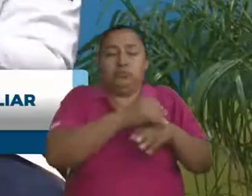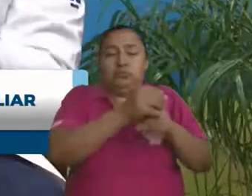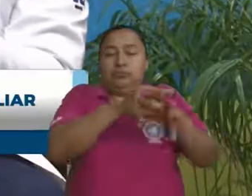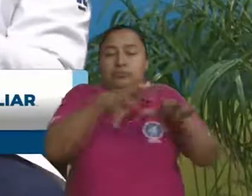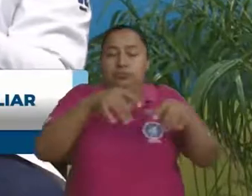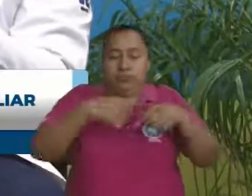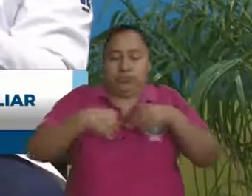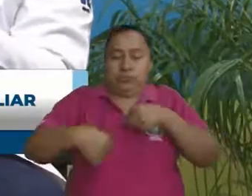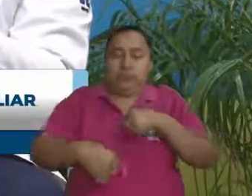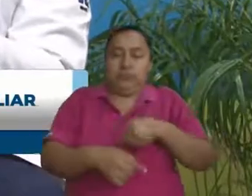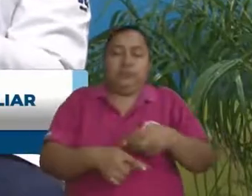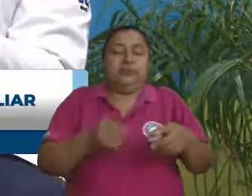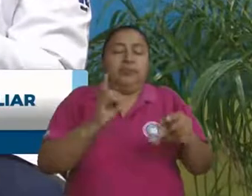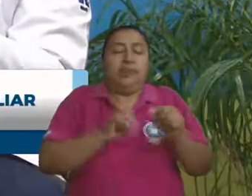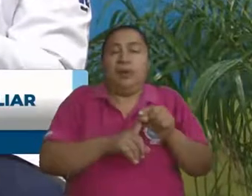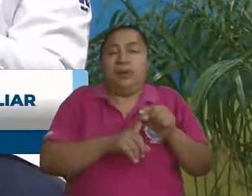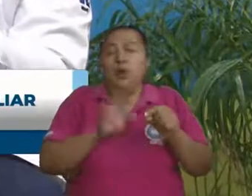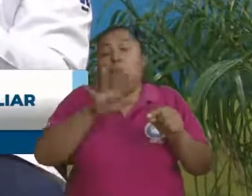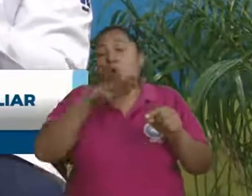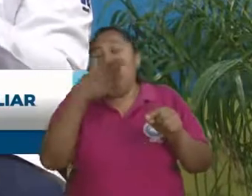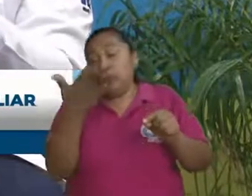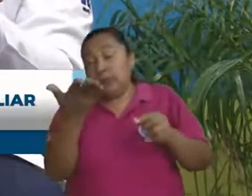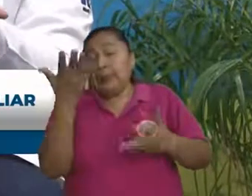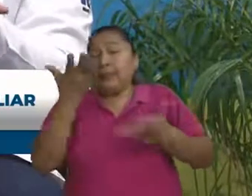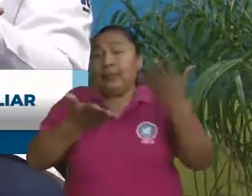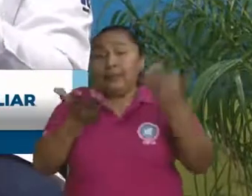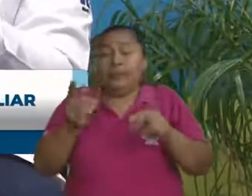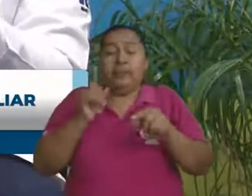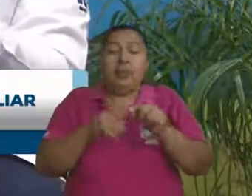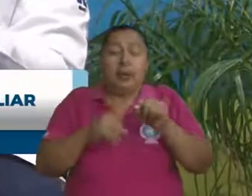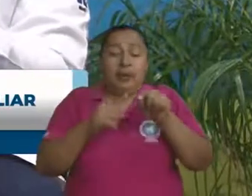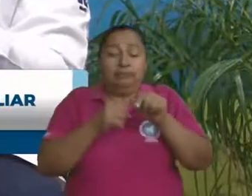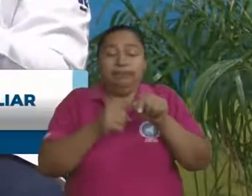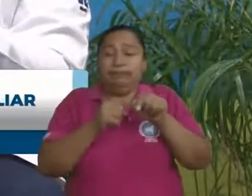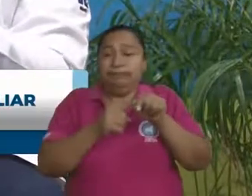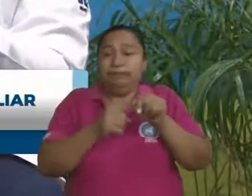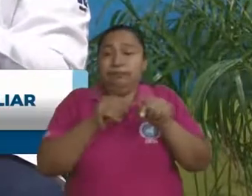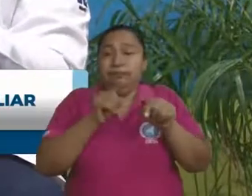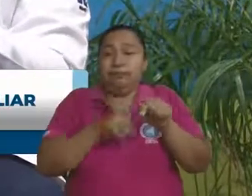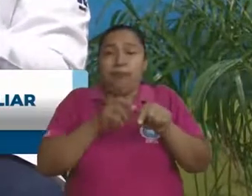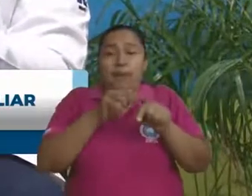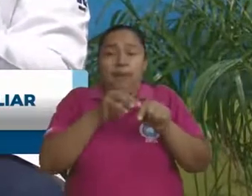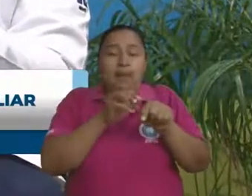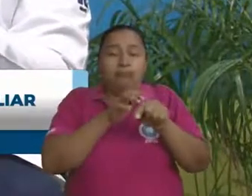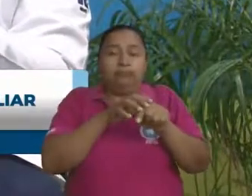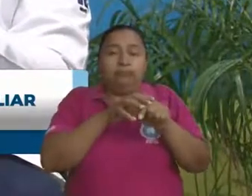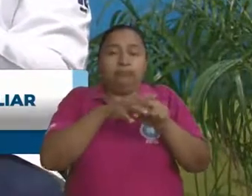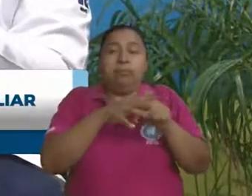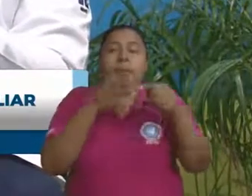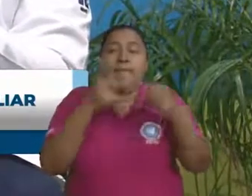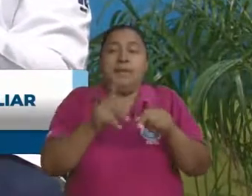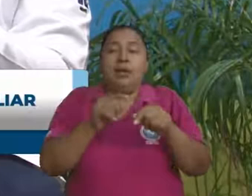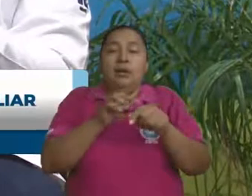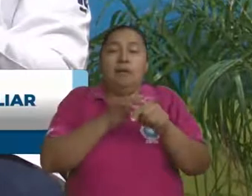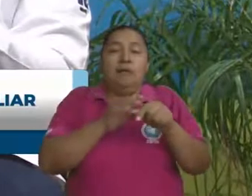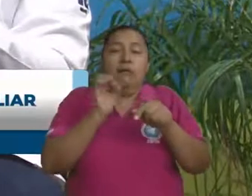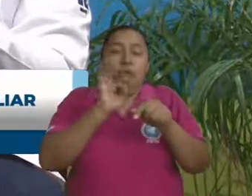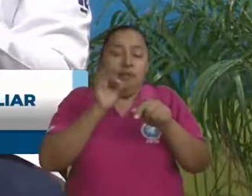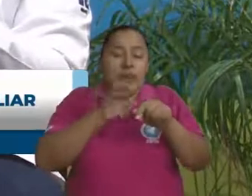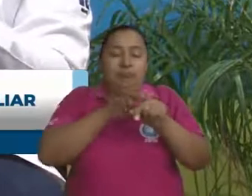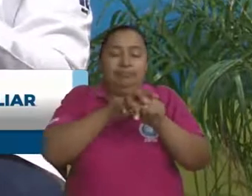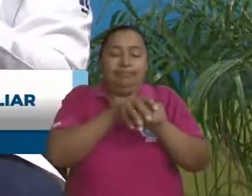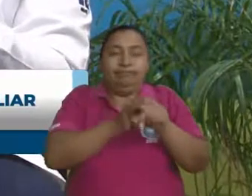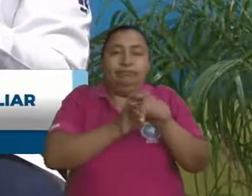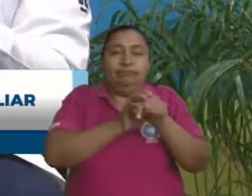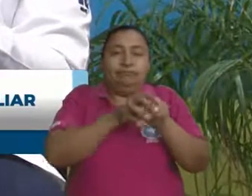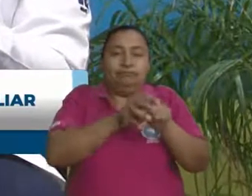el resto de la cavidad. Ahora, la otra posibilidad es que la vesícula vaya provocando la misma irritación, pero la vesícula forme capas